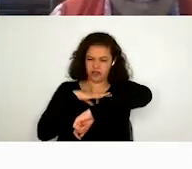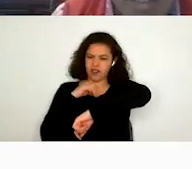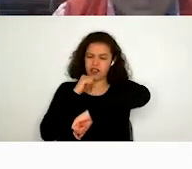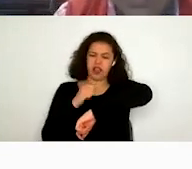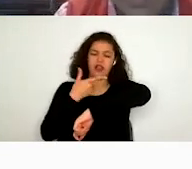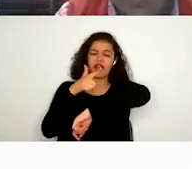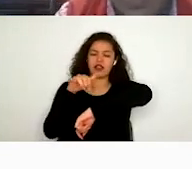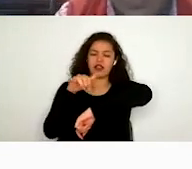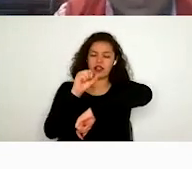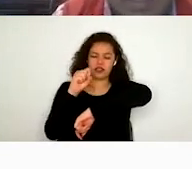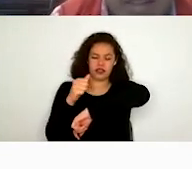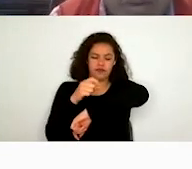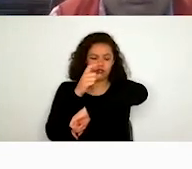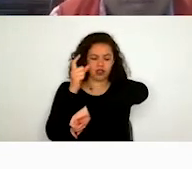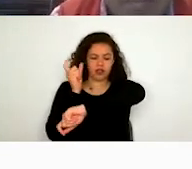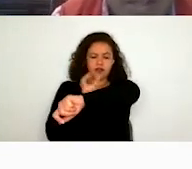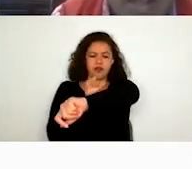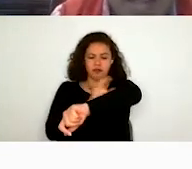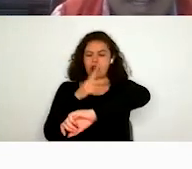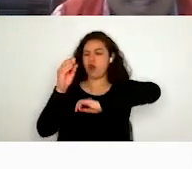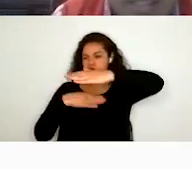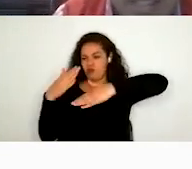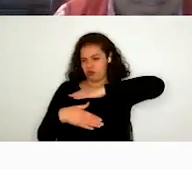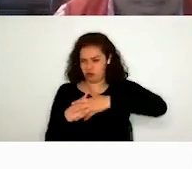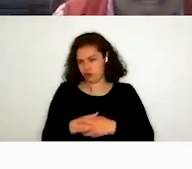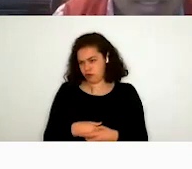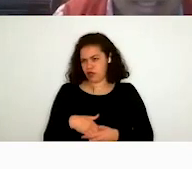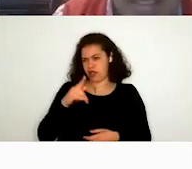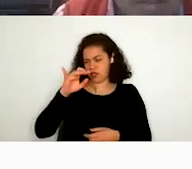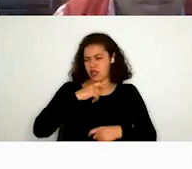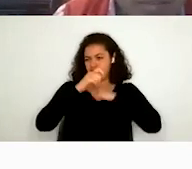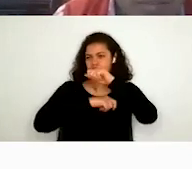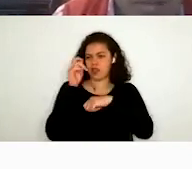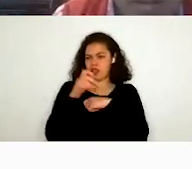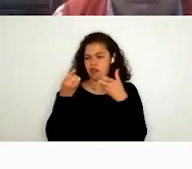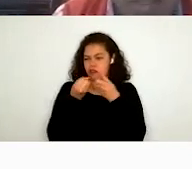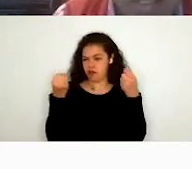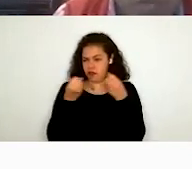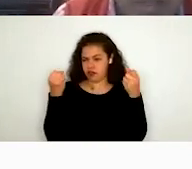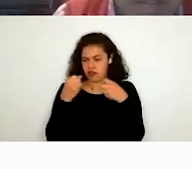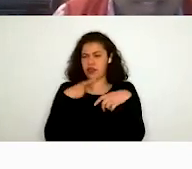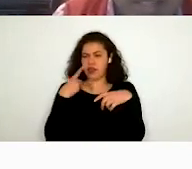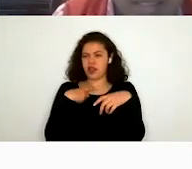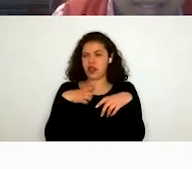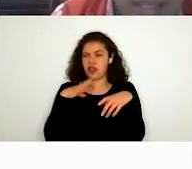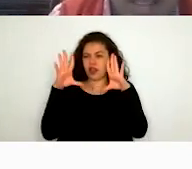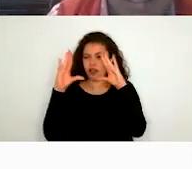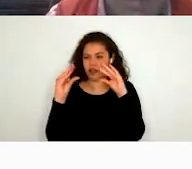gasas individuales o gasas en rollo, telas adhesivas, vendajes elásticos, toallitas